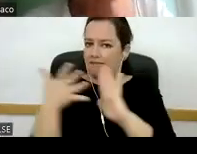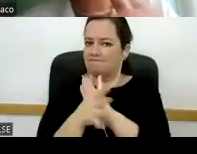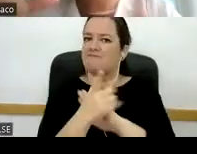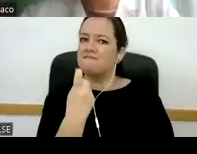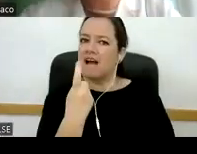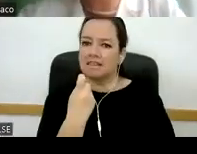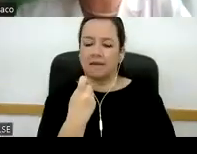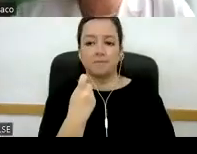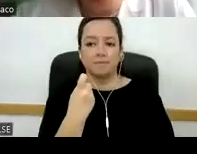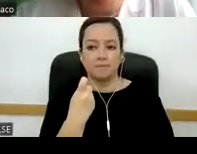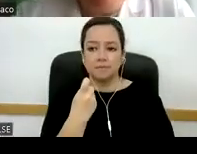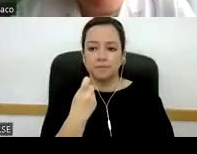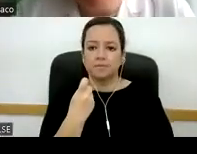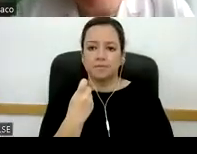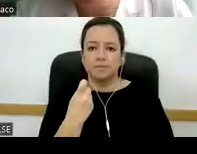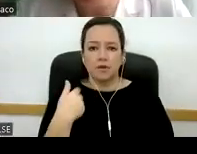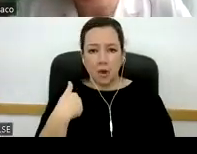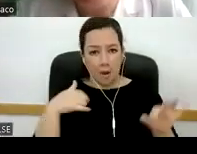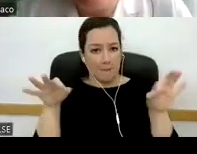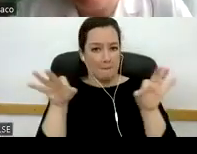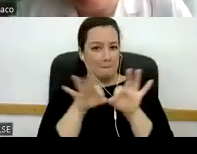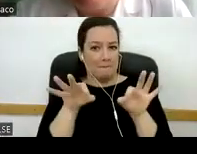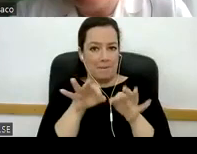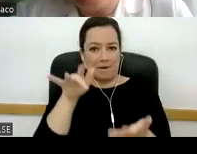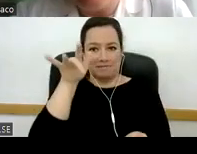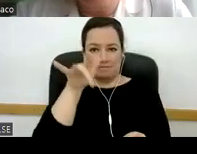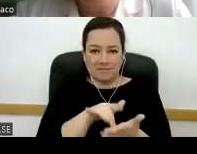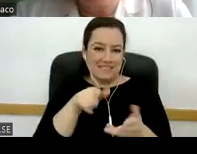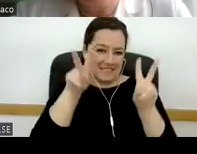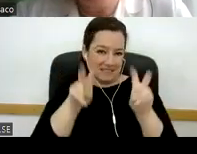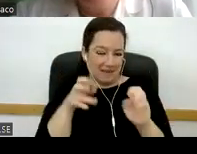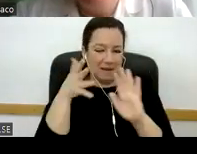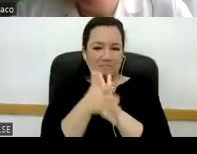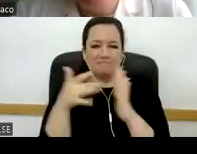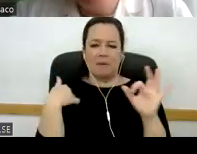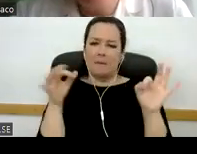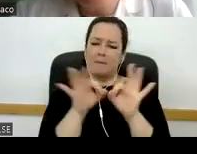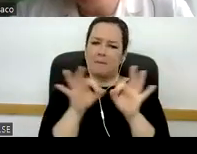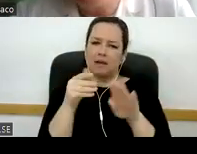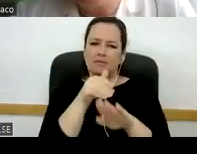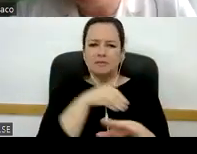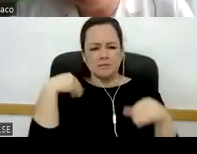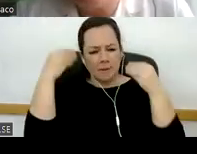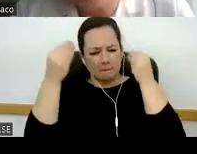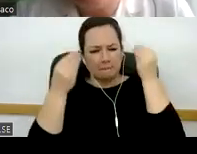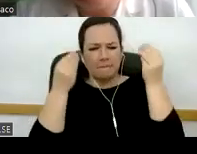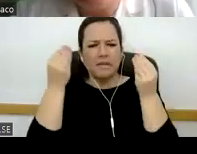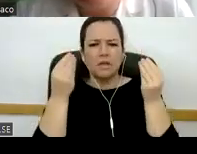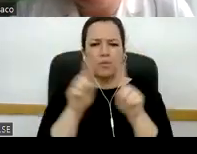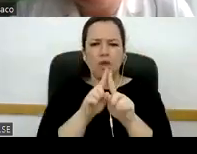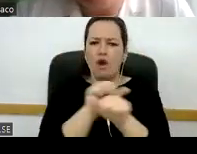cuando estaba preparando el tema, pensé que una manera